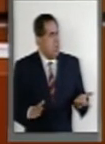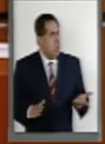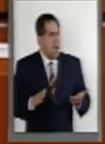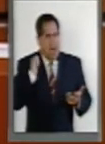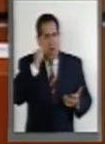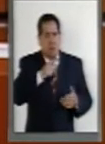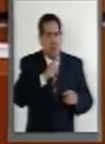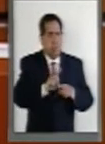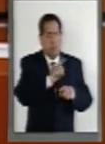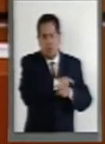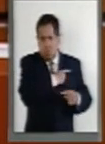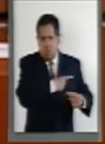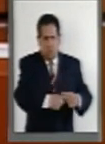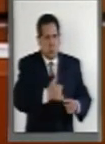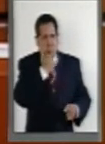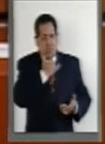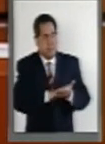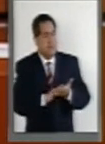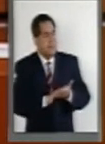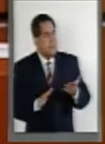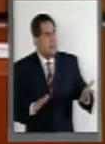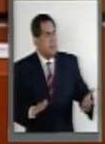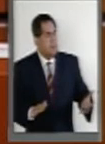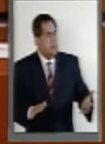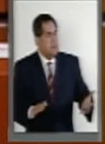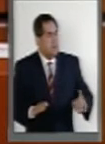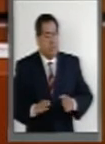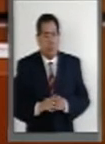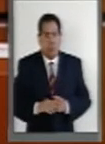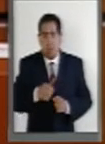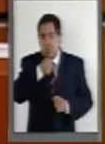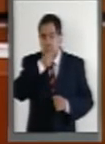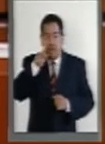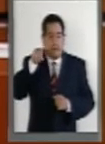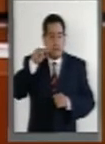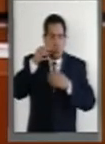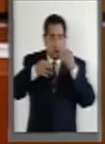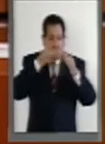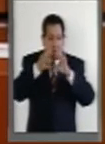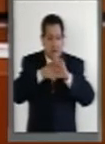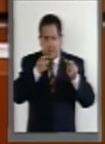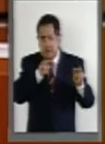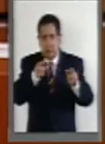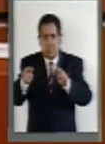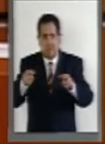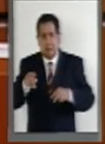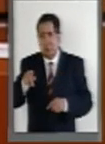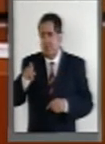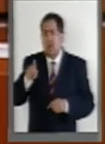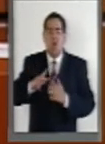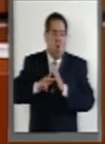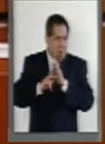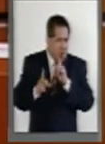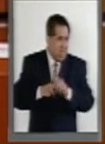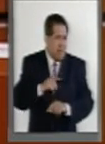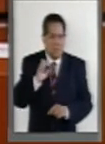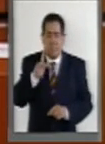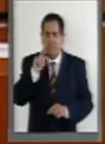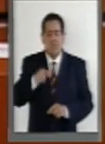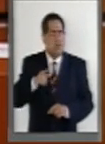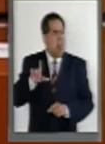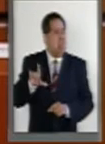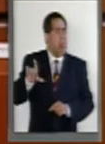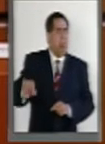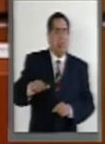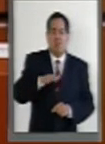de su carrera a la Casa Blanca. En entrevista televisiva, Peña Nieto ofendió una vez más la inteligencia